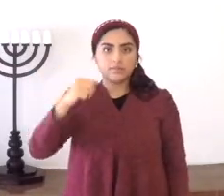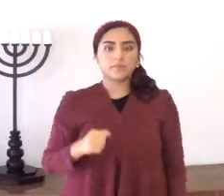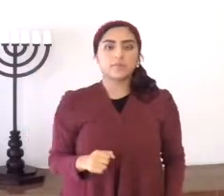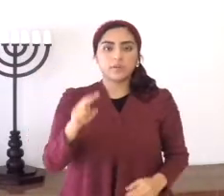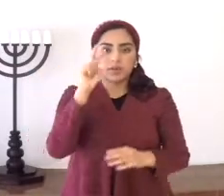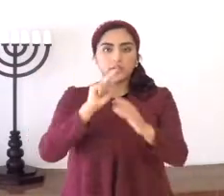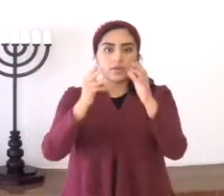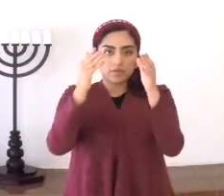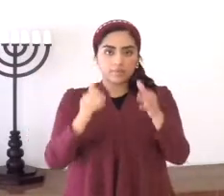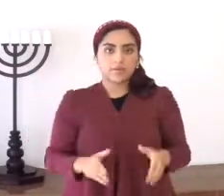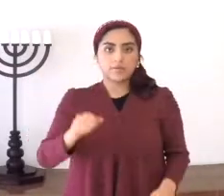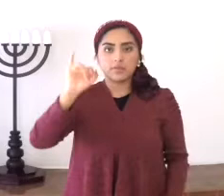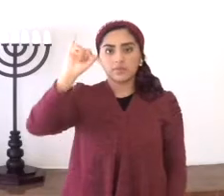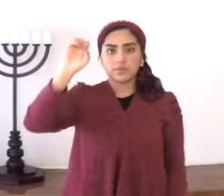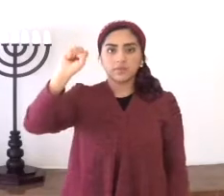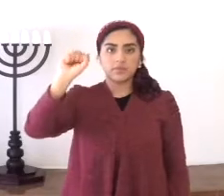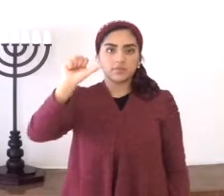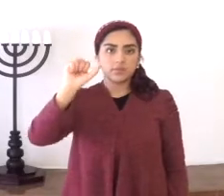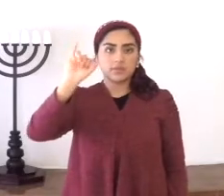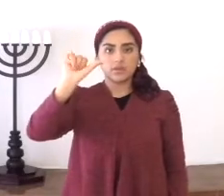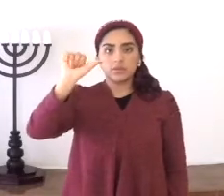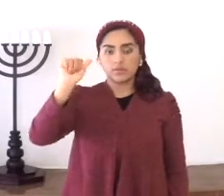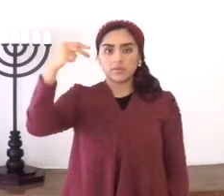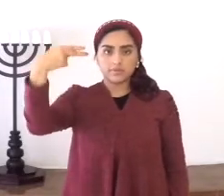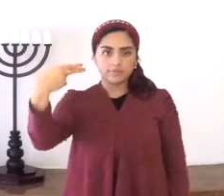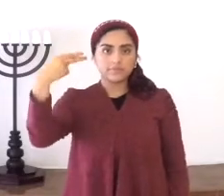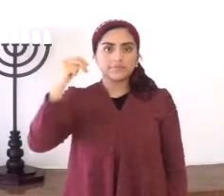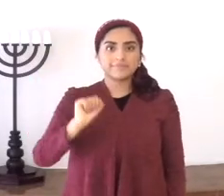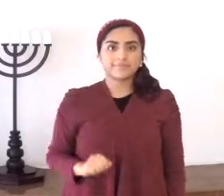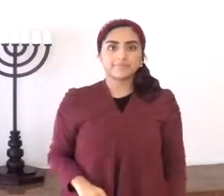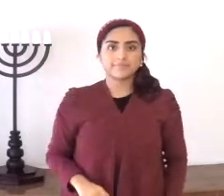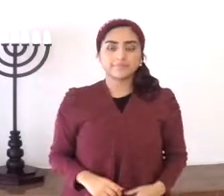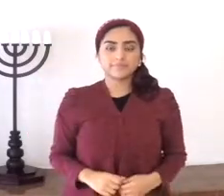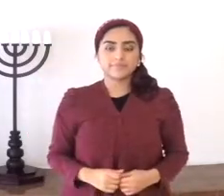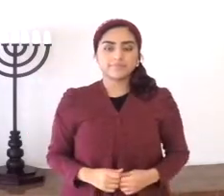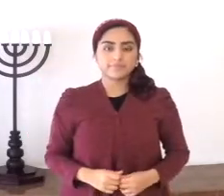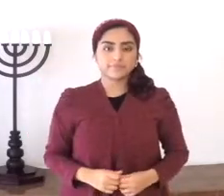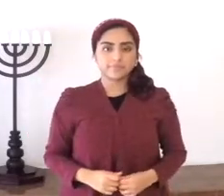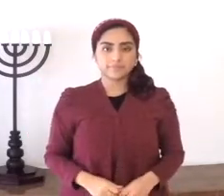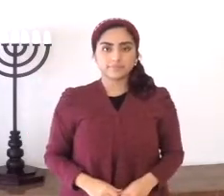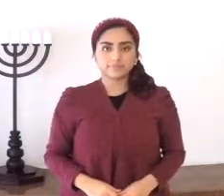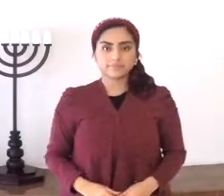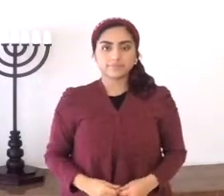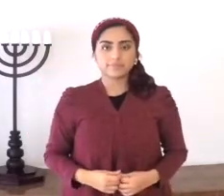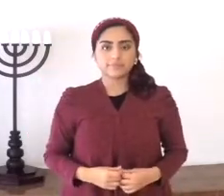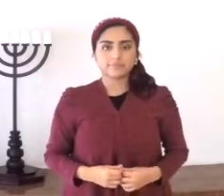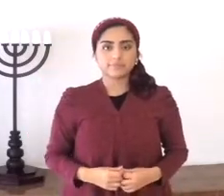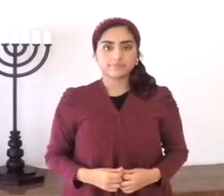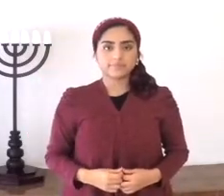Isaías, al profeta Isaías, vamos a Isayahu.